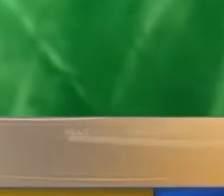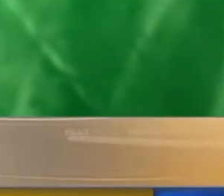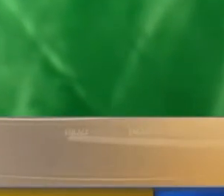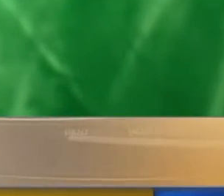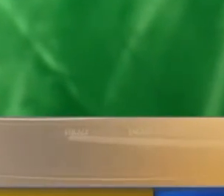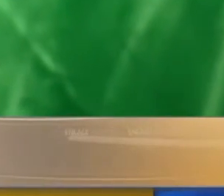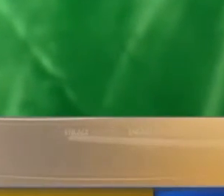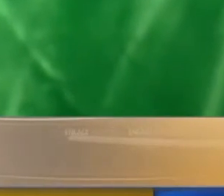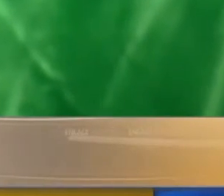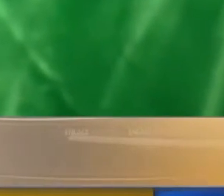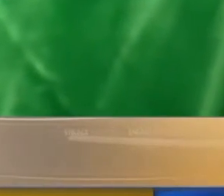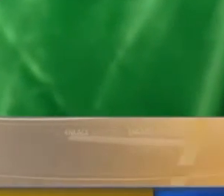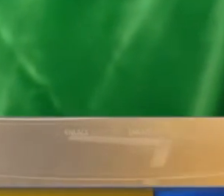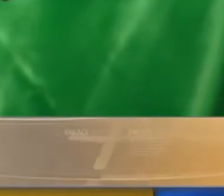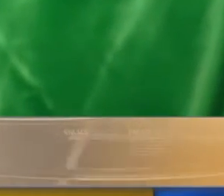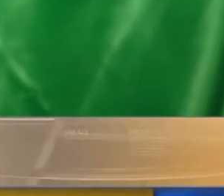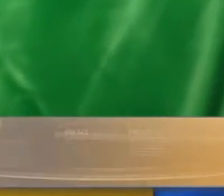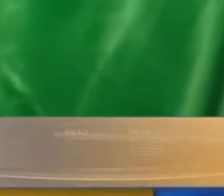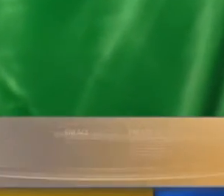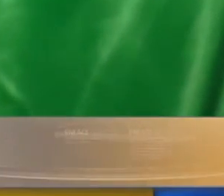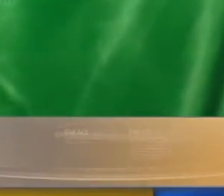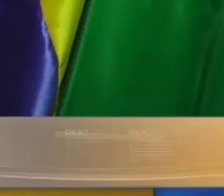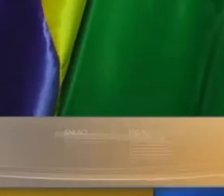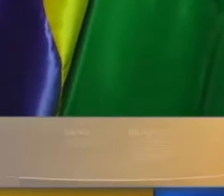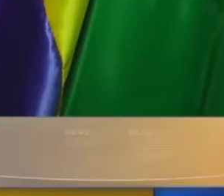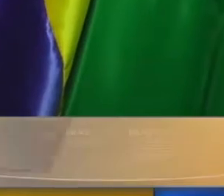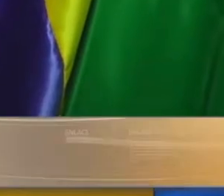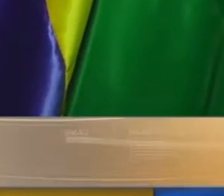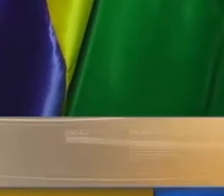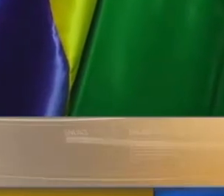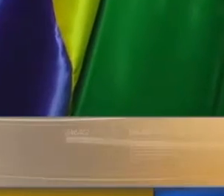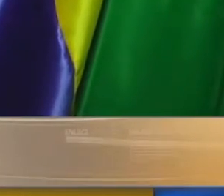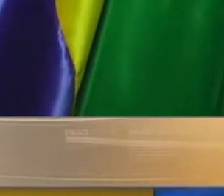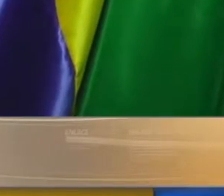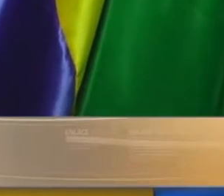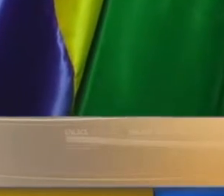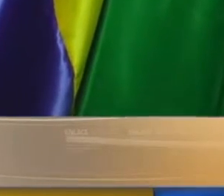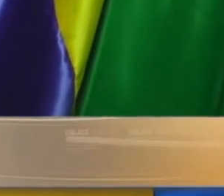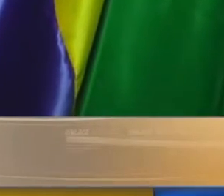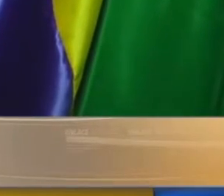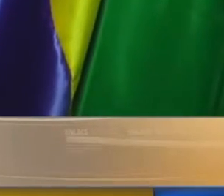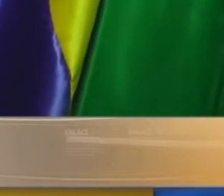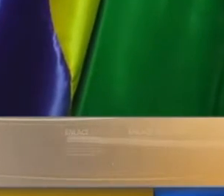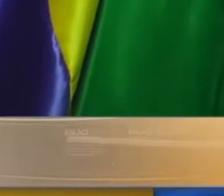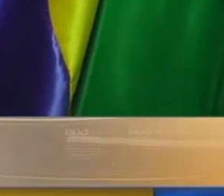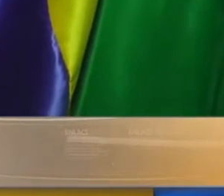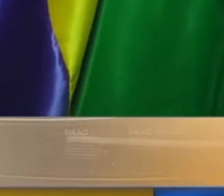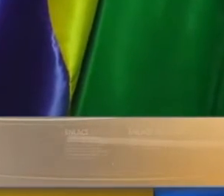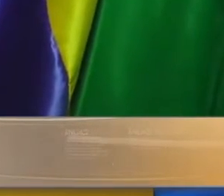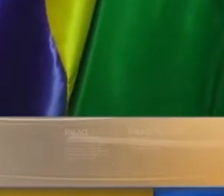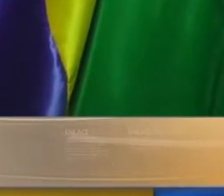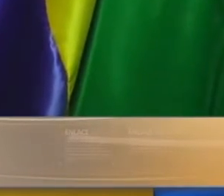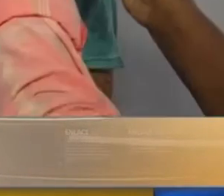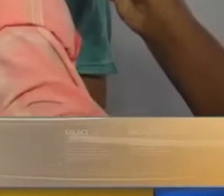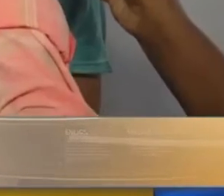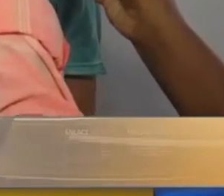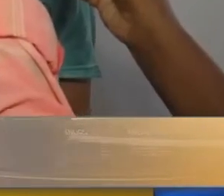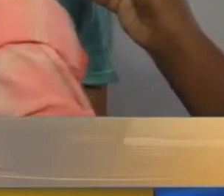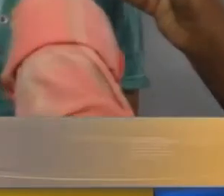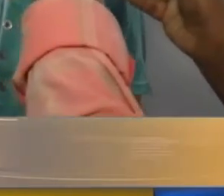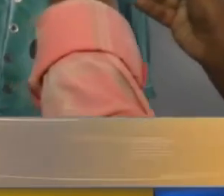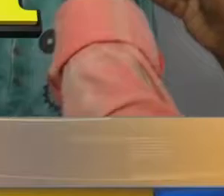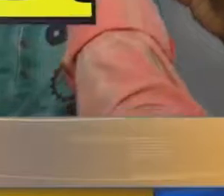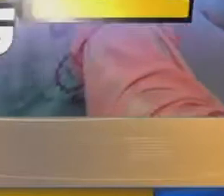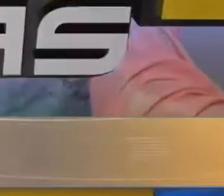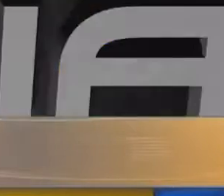emprende campaña para capturar oportunamente a compradores y revendedores de celulares robados. La metodología para la recuperación de los dispositivos se da por medio